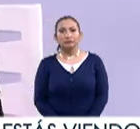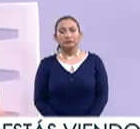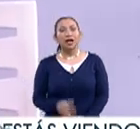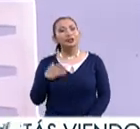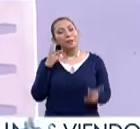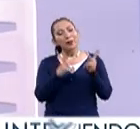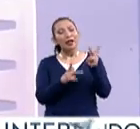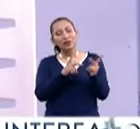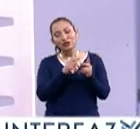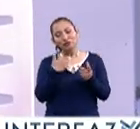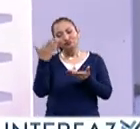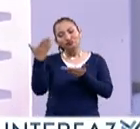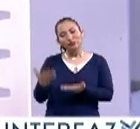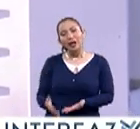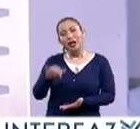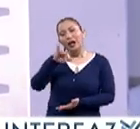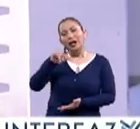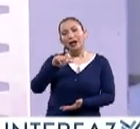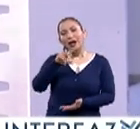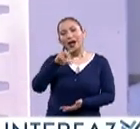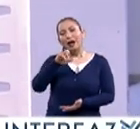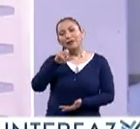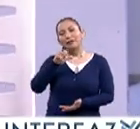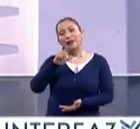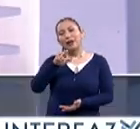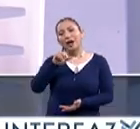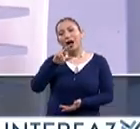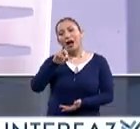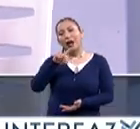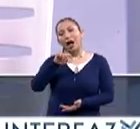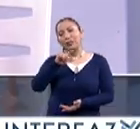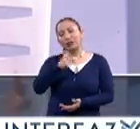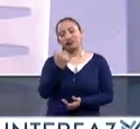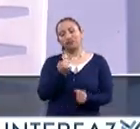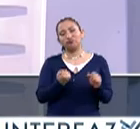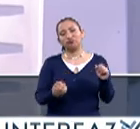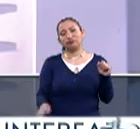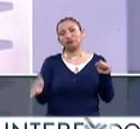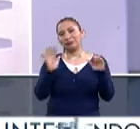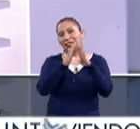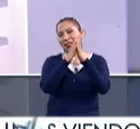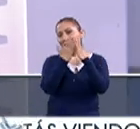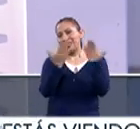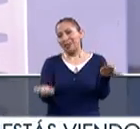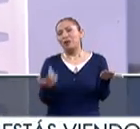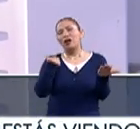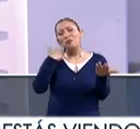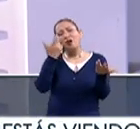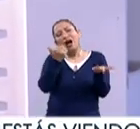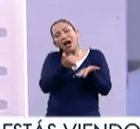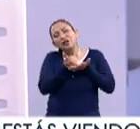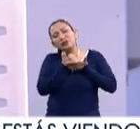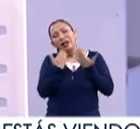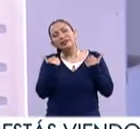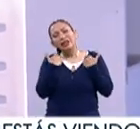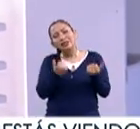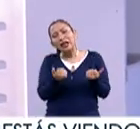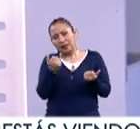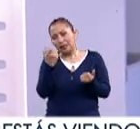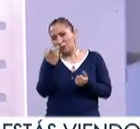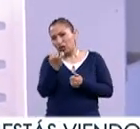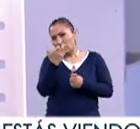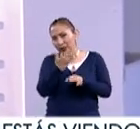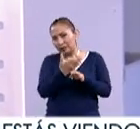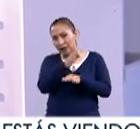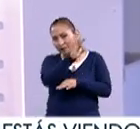Estamos platicando nada más y nada menos que con Javier Aranda, nuestra gran estrella de la literatura, que nos ayuda a comprender. Y precisamente